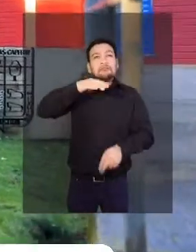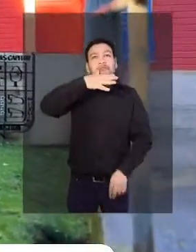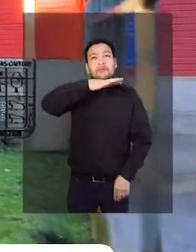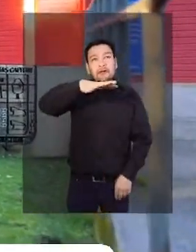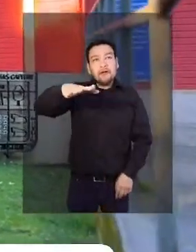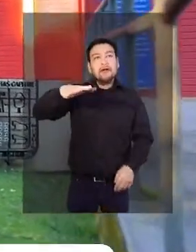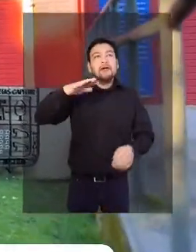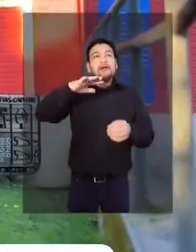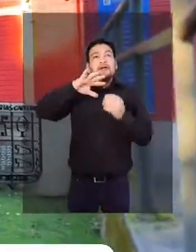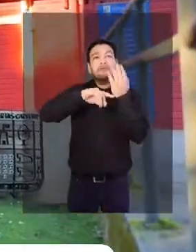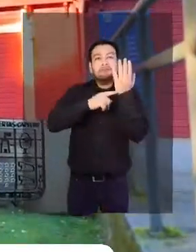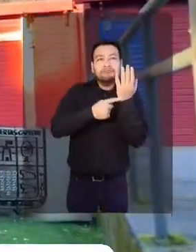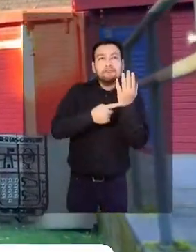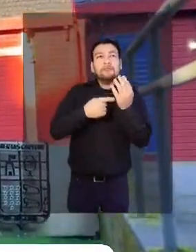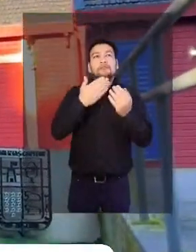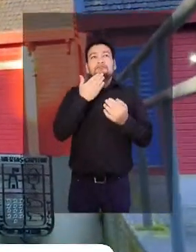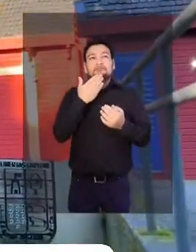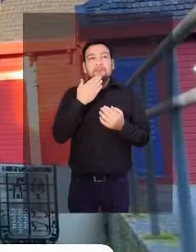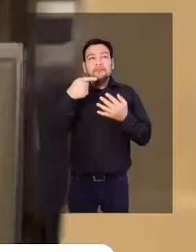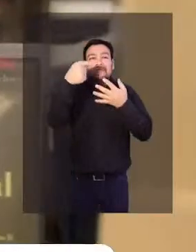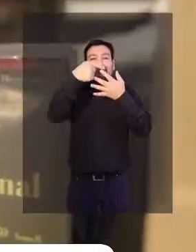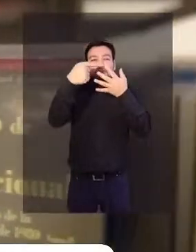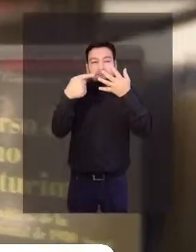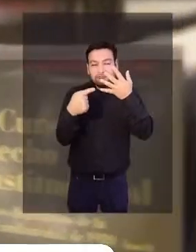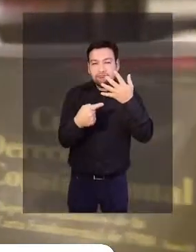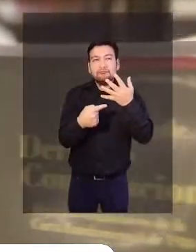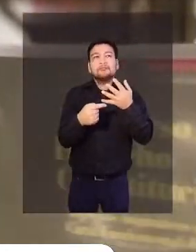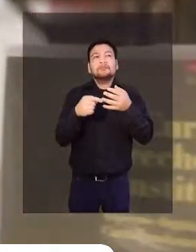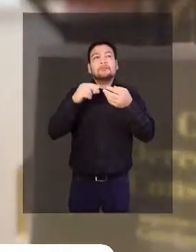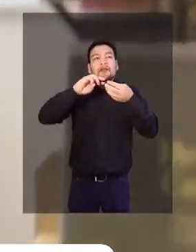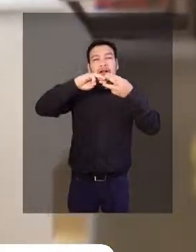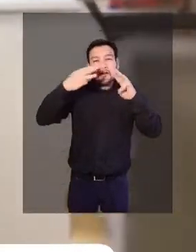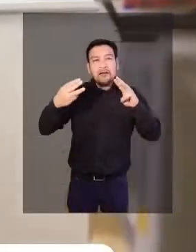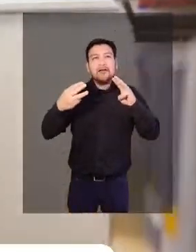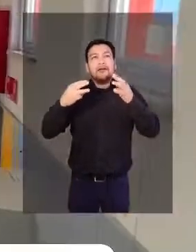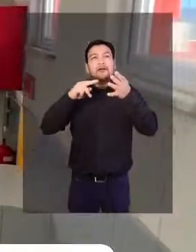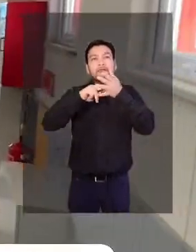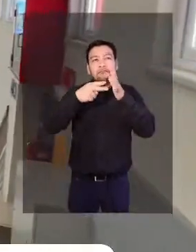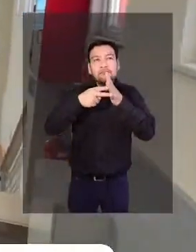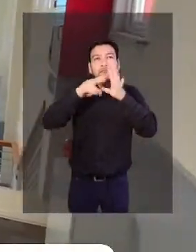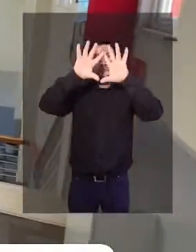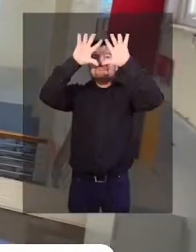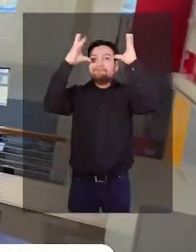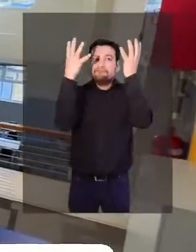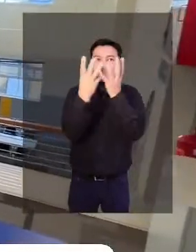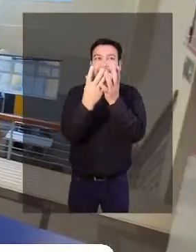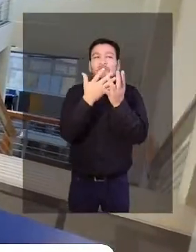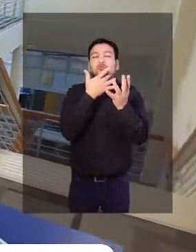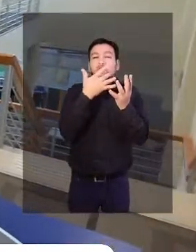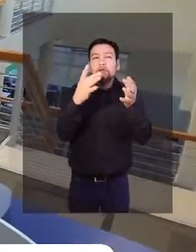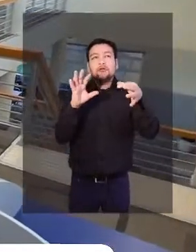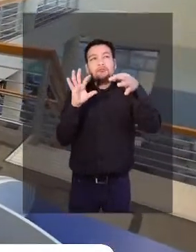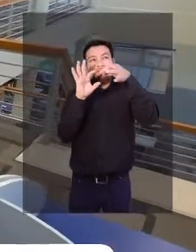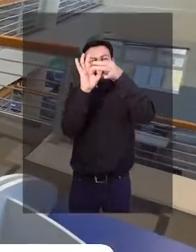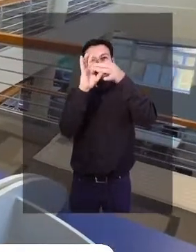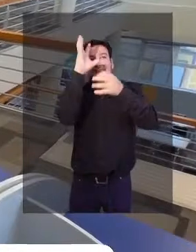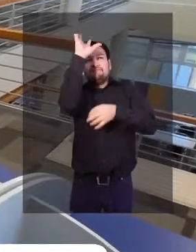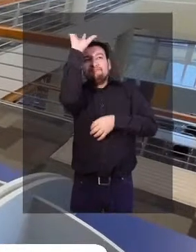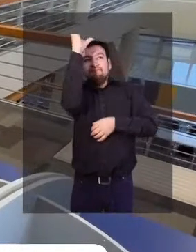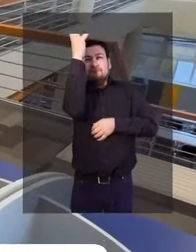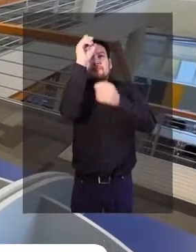A lo largo de sus 34 años de existencia, nuestra sede de Puerto Montt ha experimentado un desarrollo